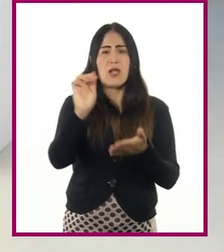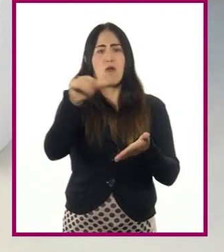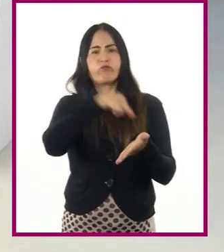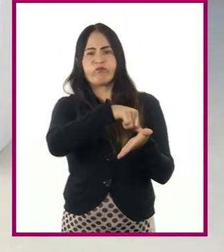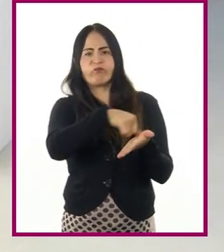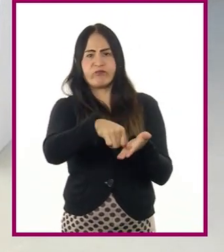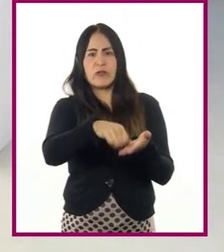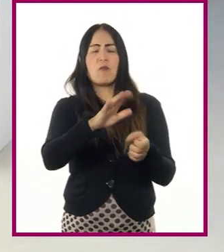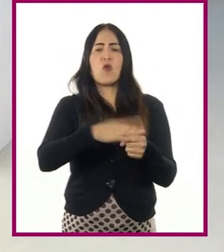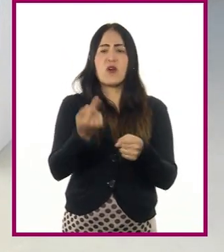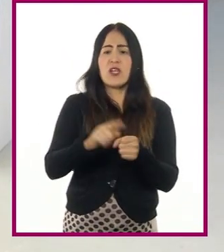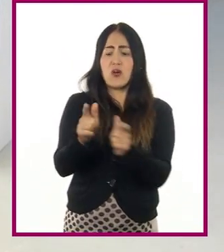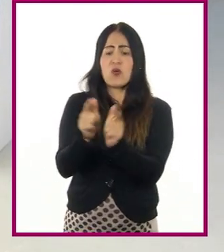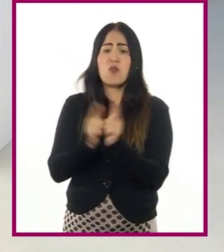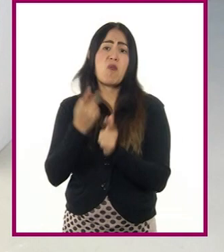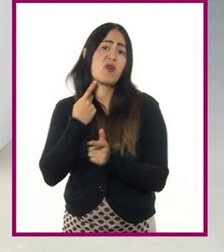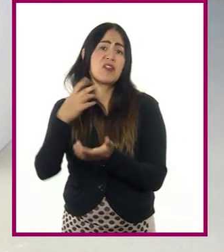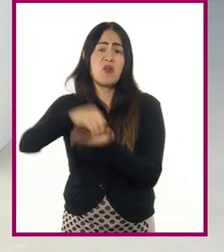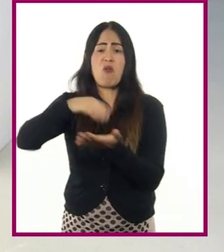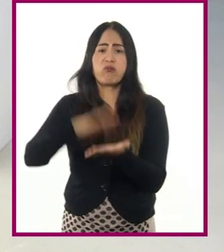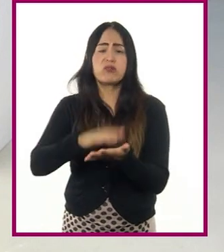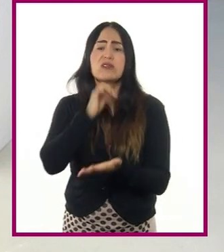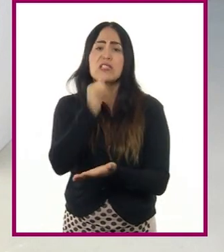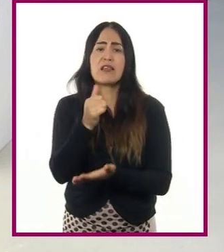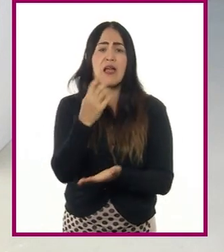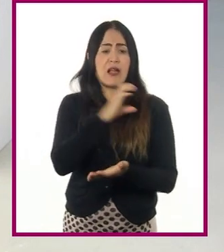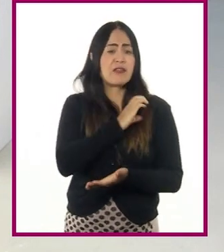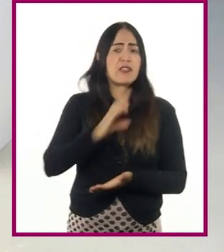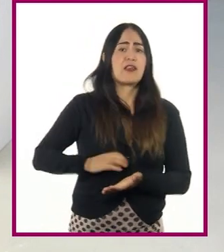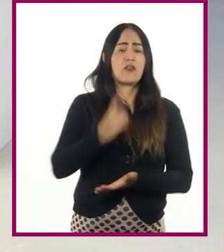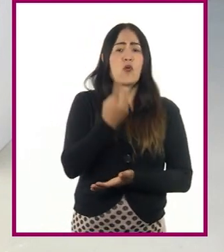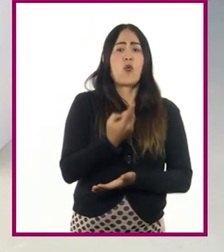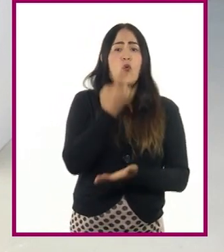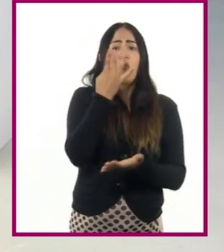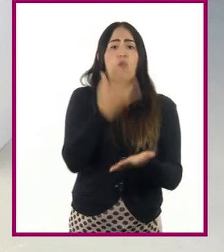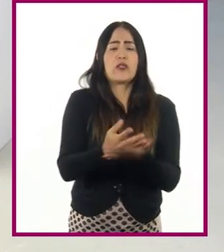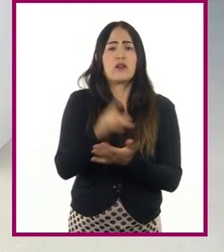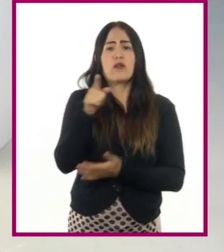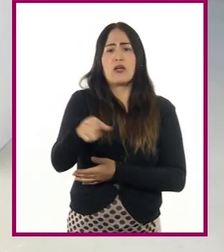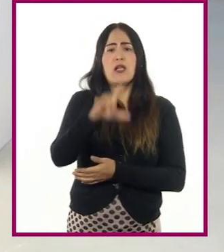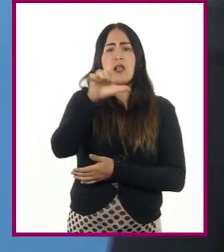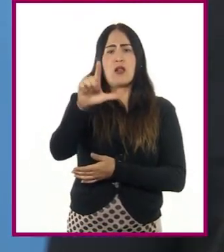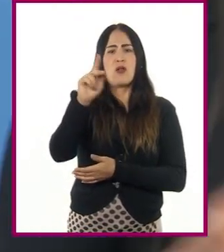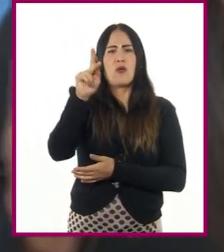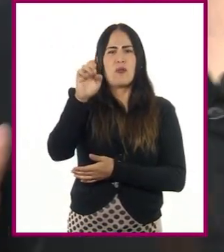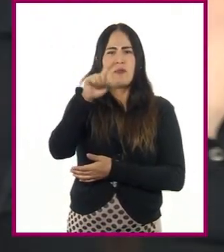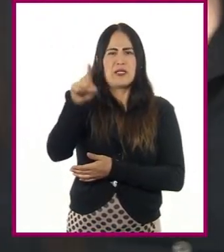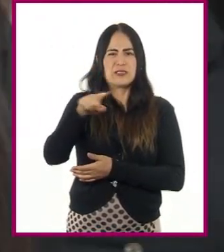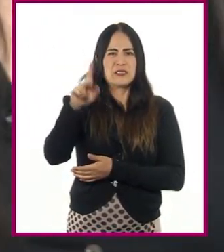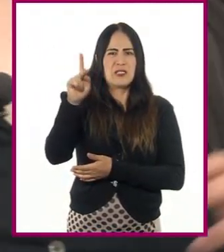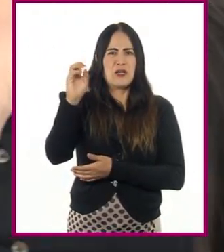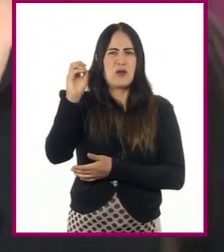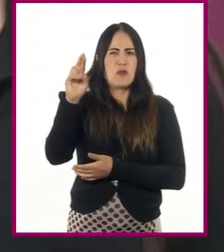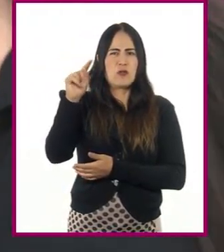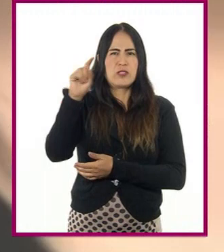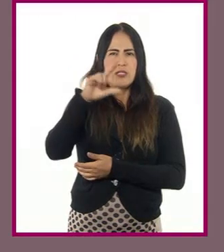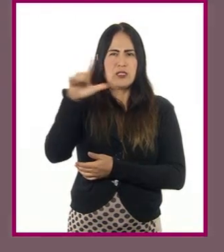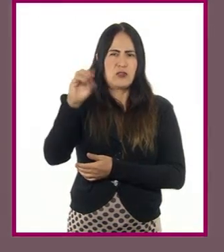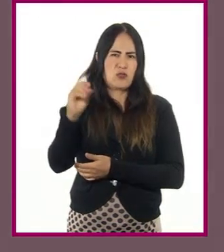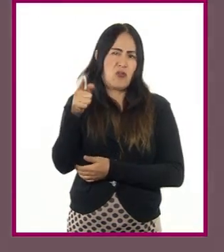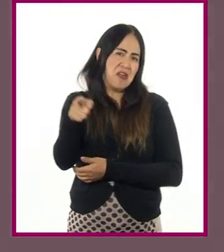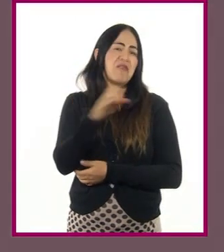no tenía registro, dejando como único candidato a José López Portillo, quien llegó a la